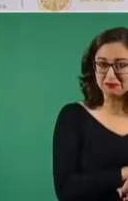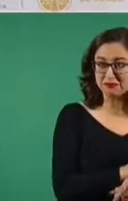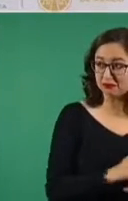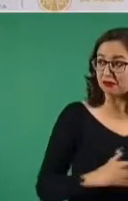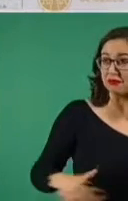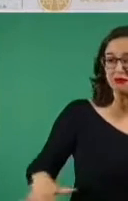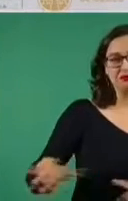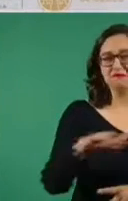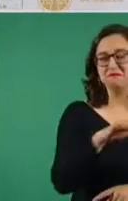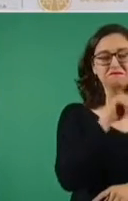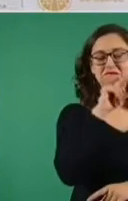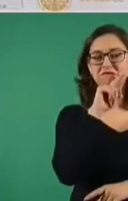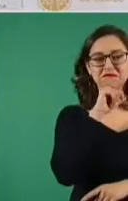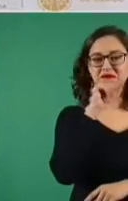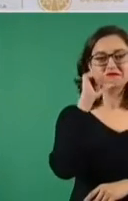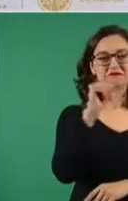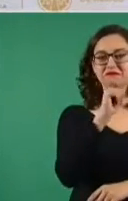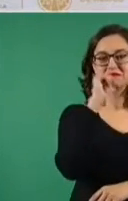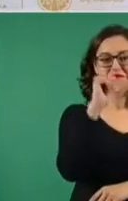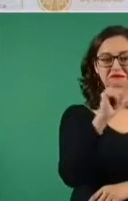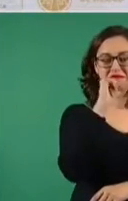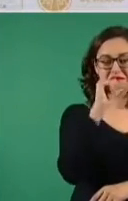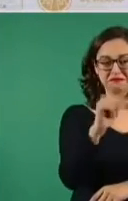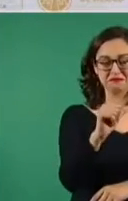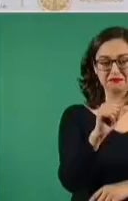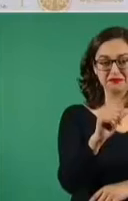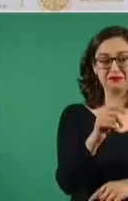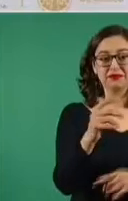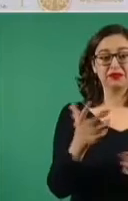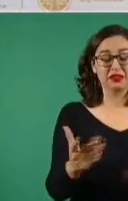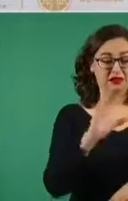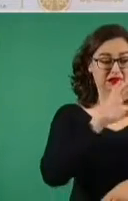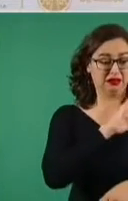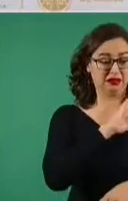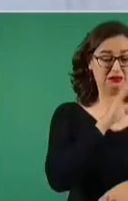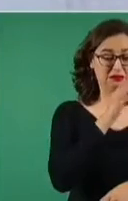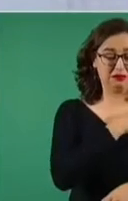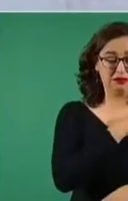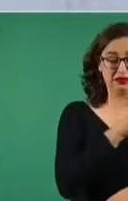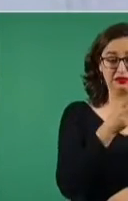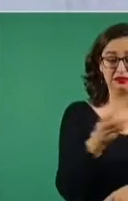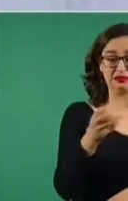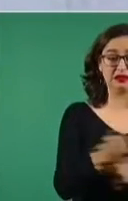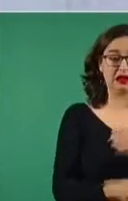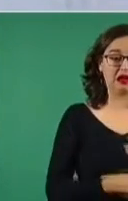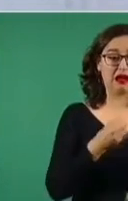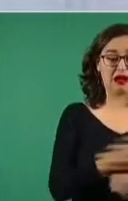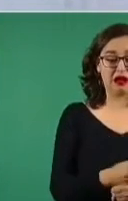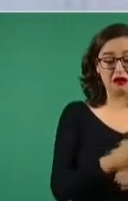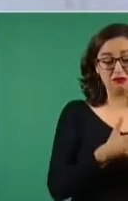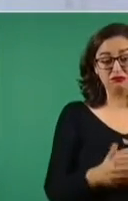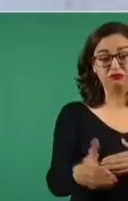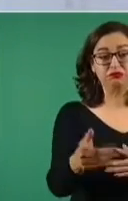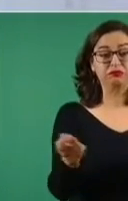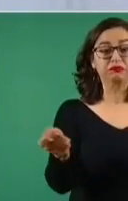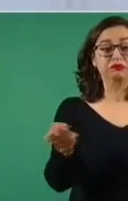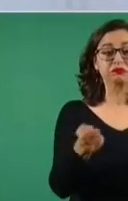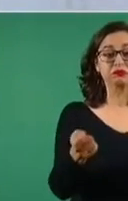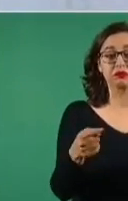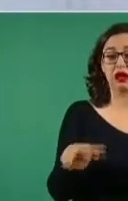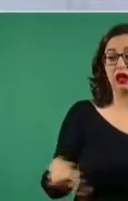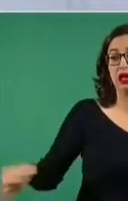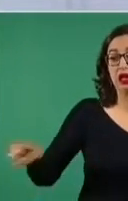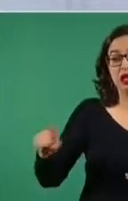todos. Durante los tres siglos de dominación colonial, los indígenas solo tuvieron